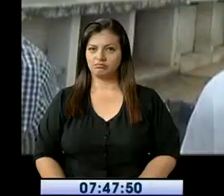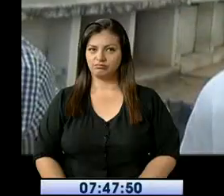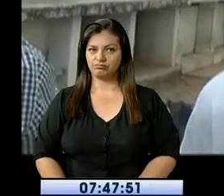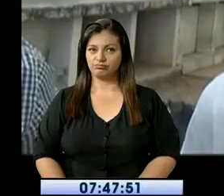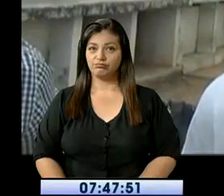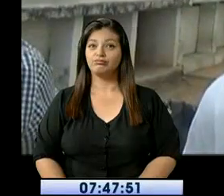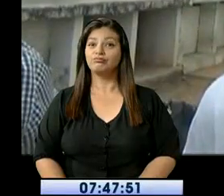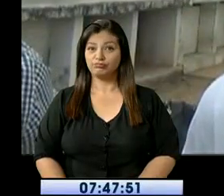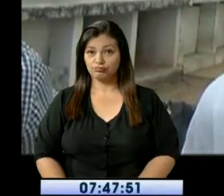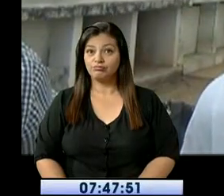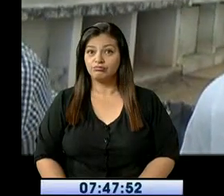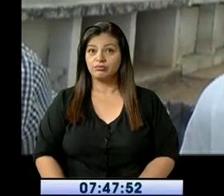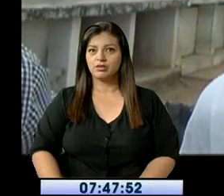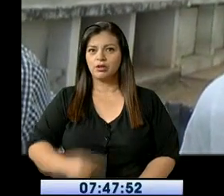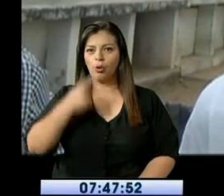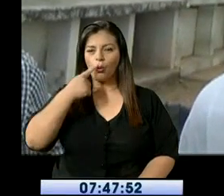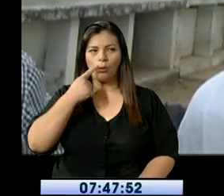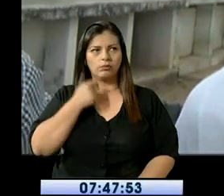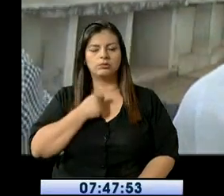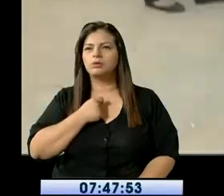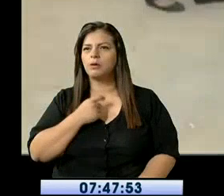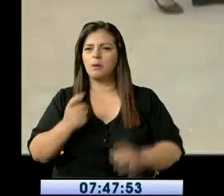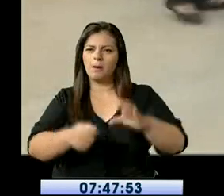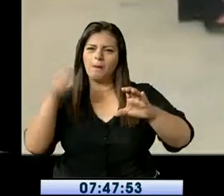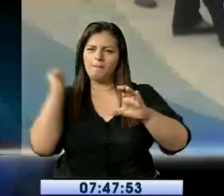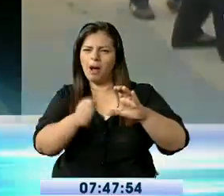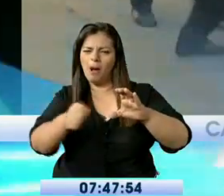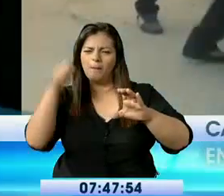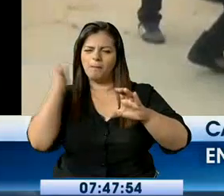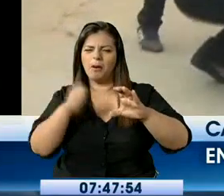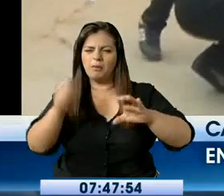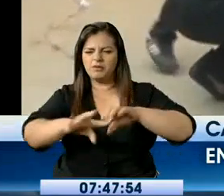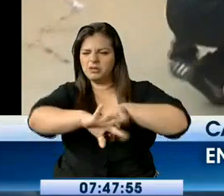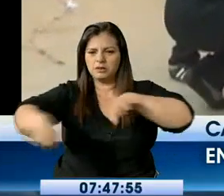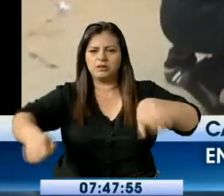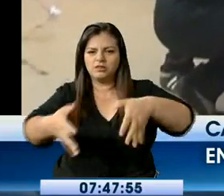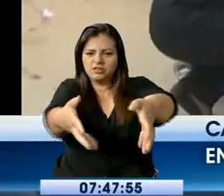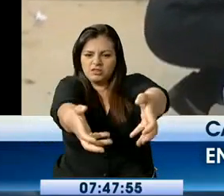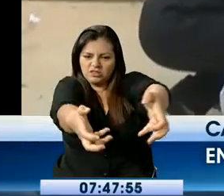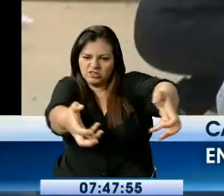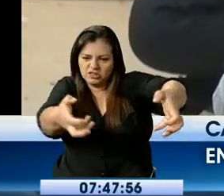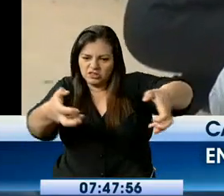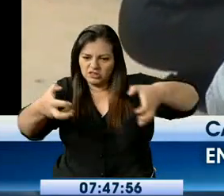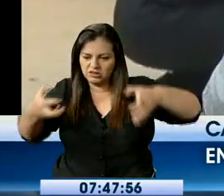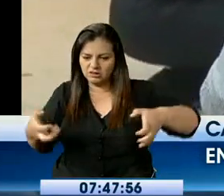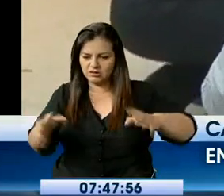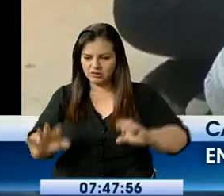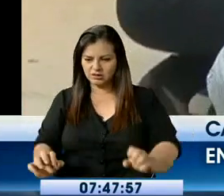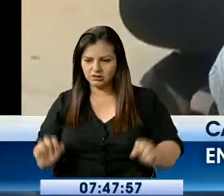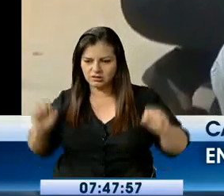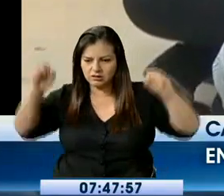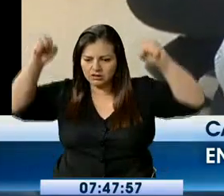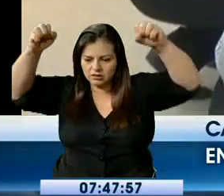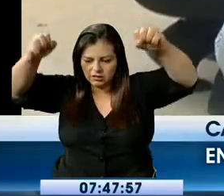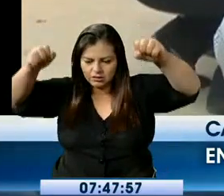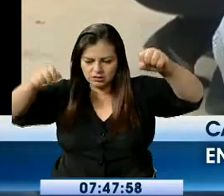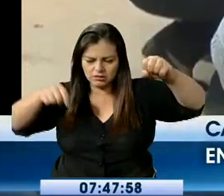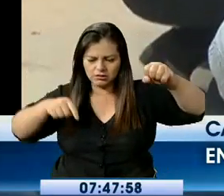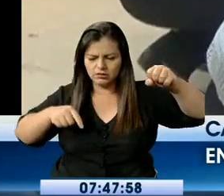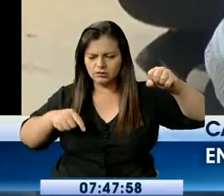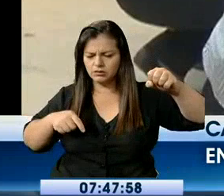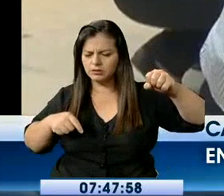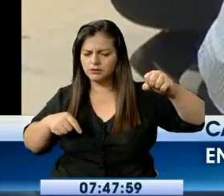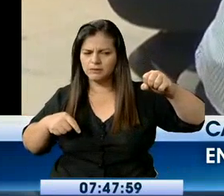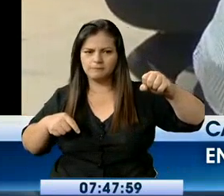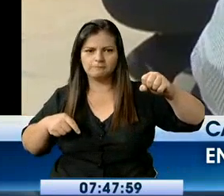Nunca se portó mal con nadie, ni siquiera fue mezquina. Ya el dolor de su partida era intenso, pero a este sentimiento se